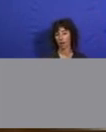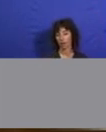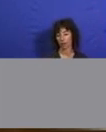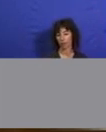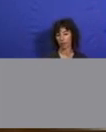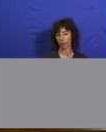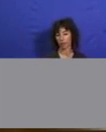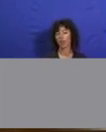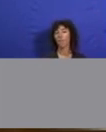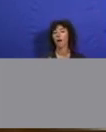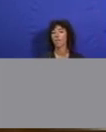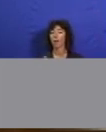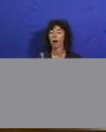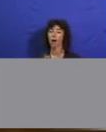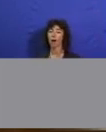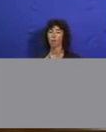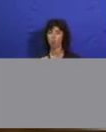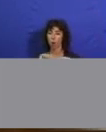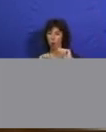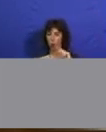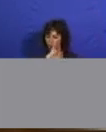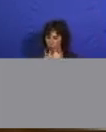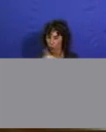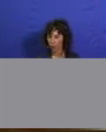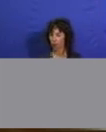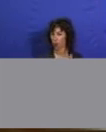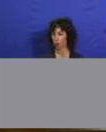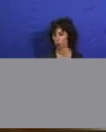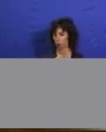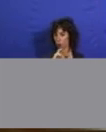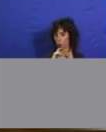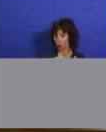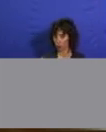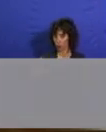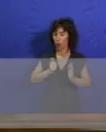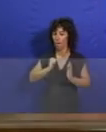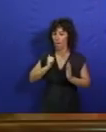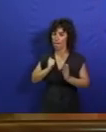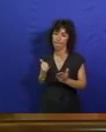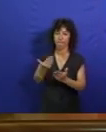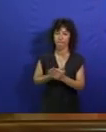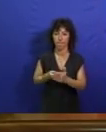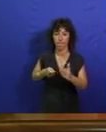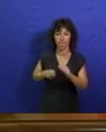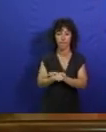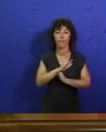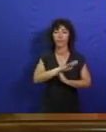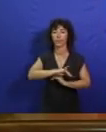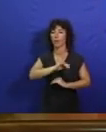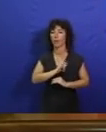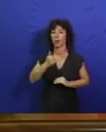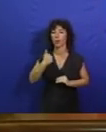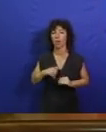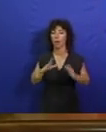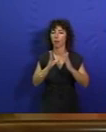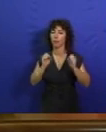base a cuál se procederá la modificación del proyecto. Por eso pedimos en esta moción que el Cabildo de Lanzarote formalice con Red